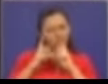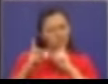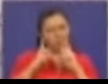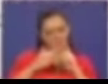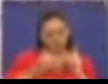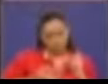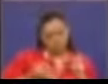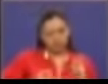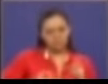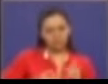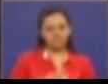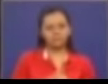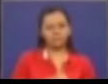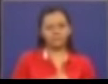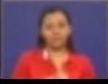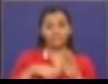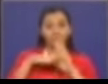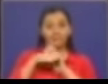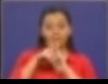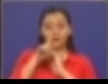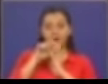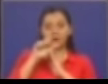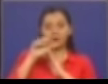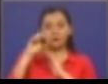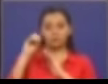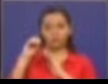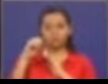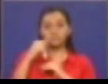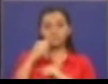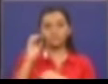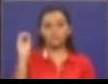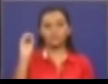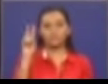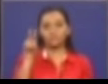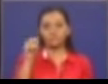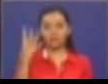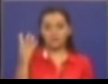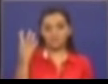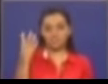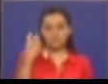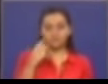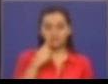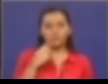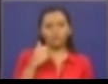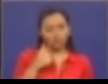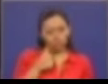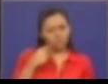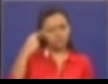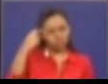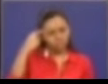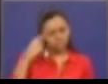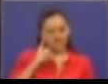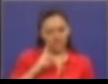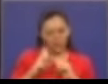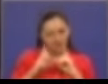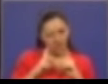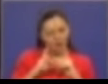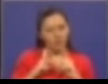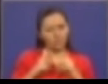verdaderos. El banquero Guillermo Lasso, octubre 2014. Creo en el diálogo como el